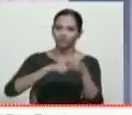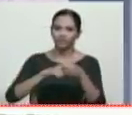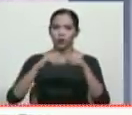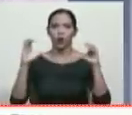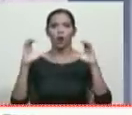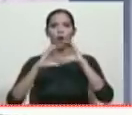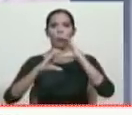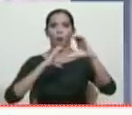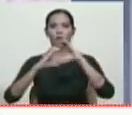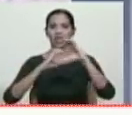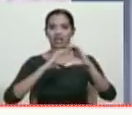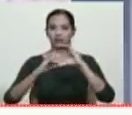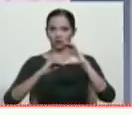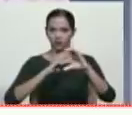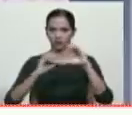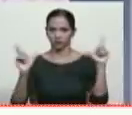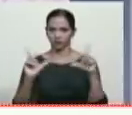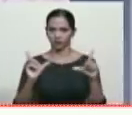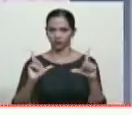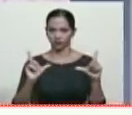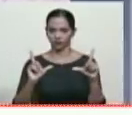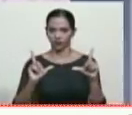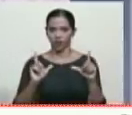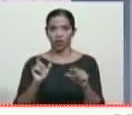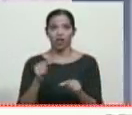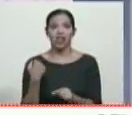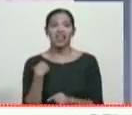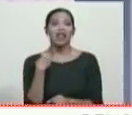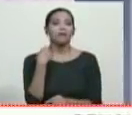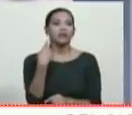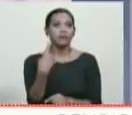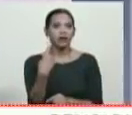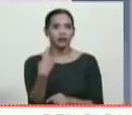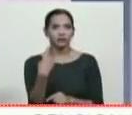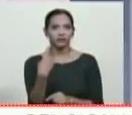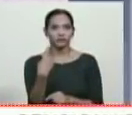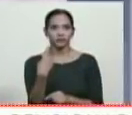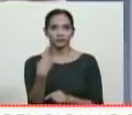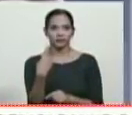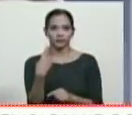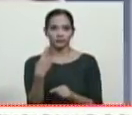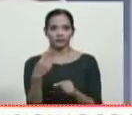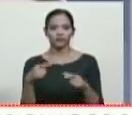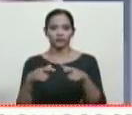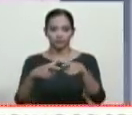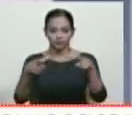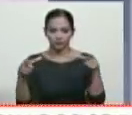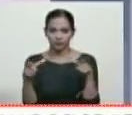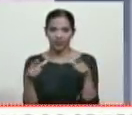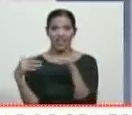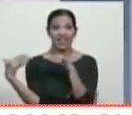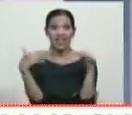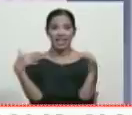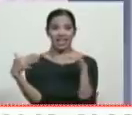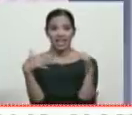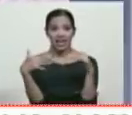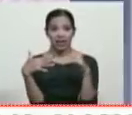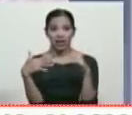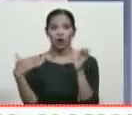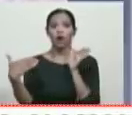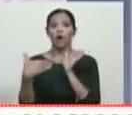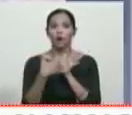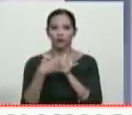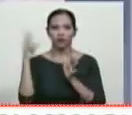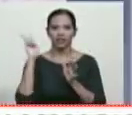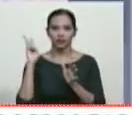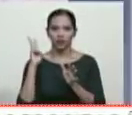que la primera, digamos, la primera etapa en la guerra contra Venezuela es la